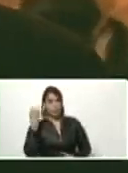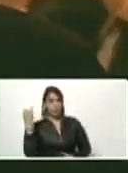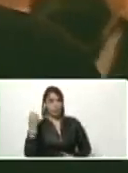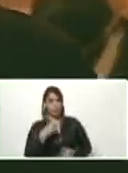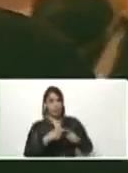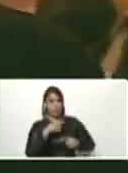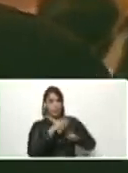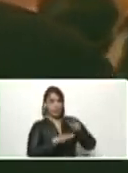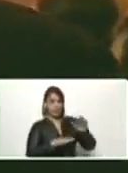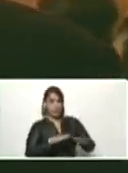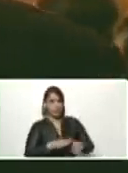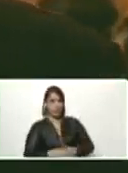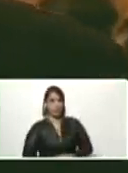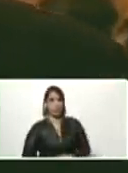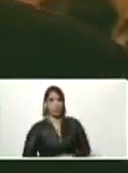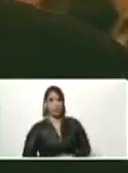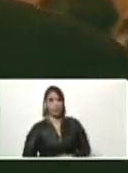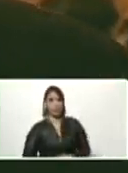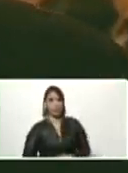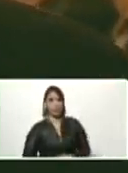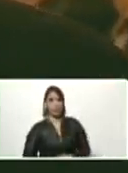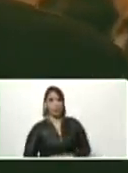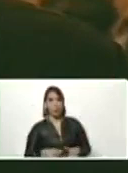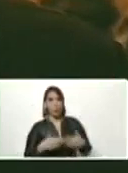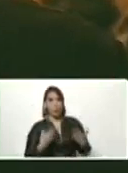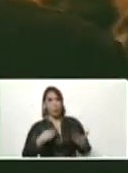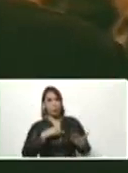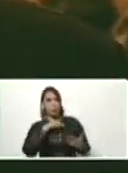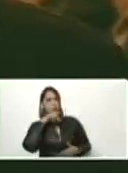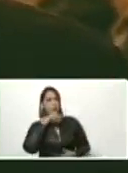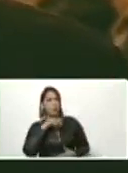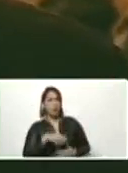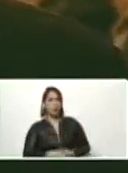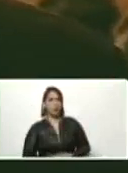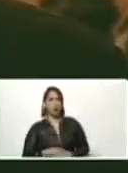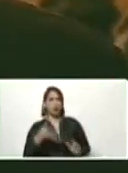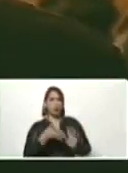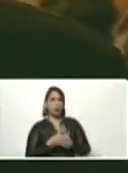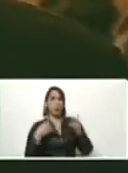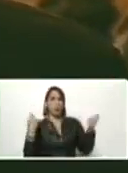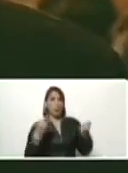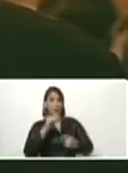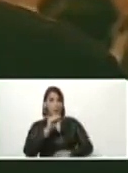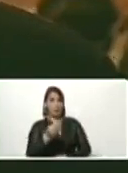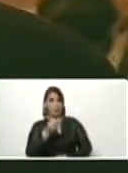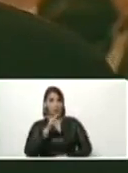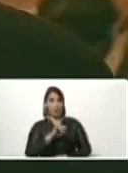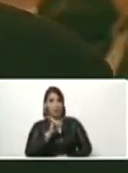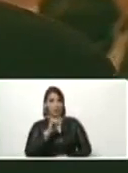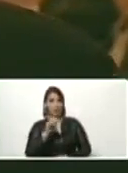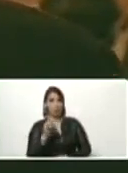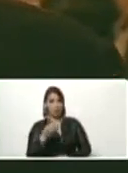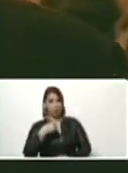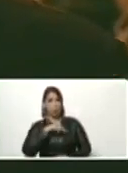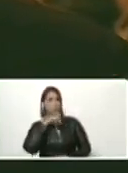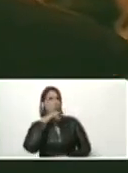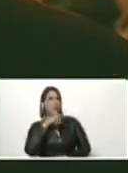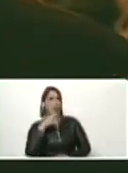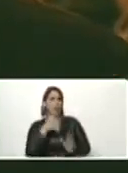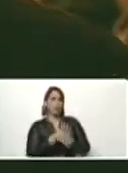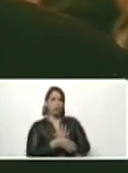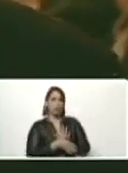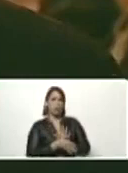avanzar. En tal sentido, cuando nosotros hablamos de la campaña de Quito, estamos hablando de parte